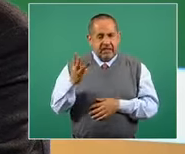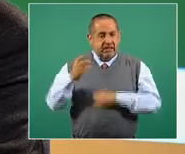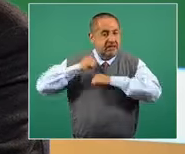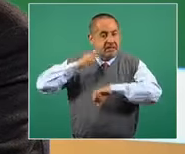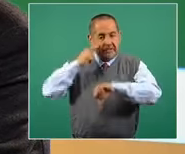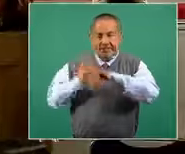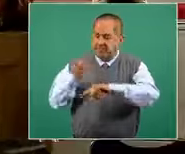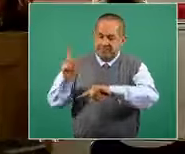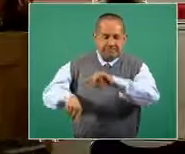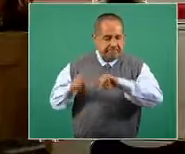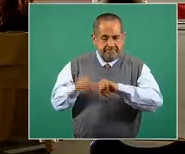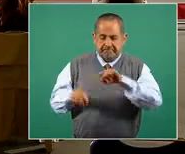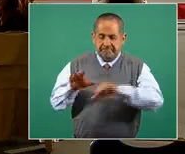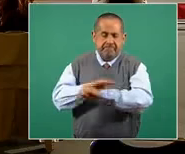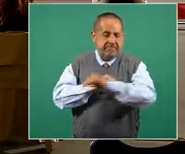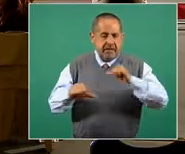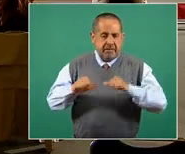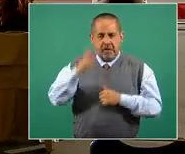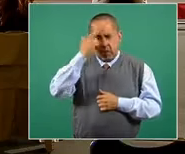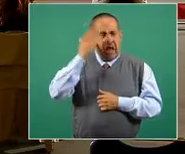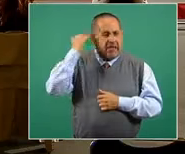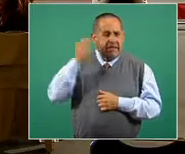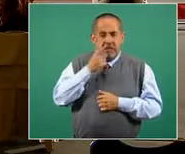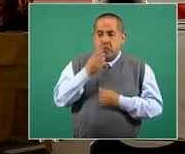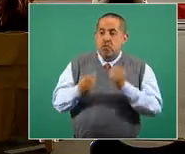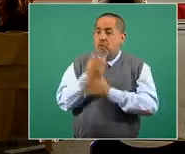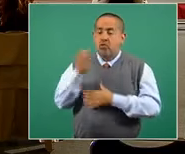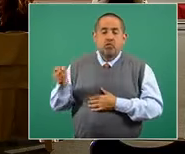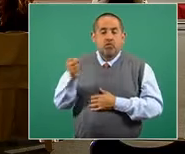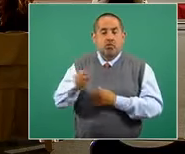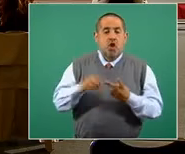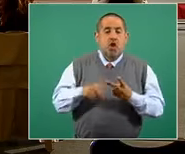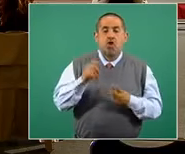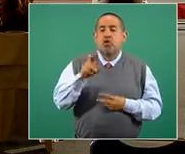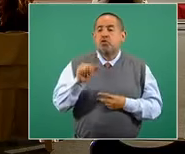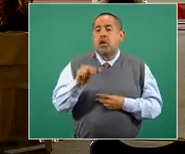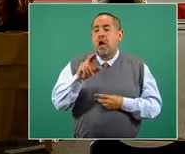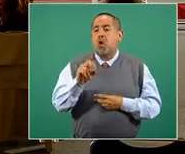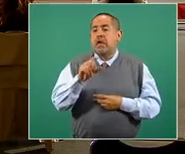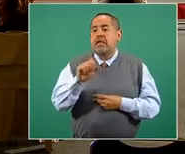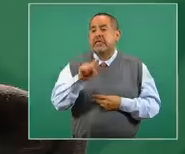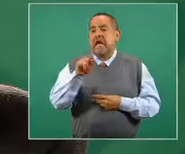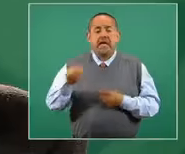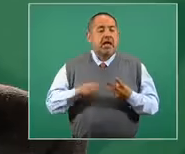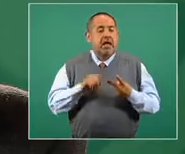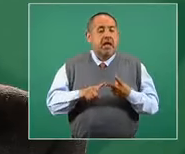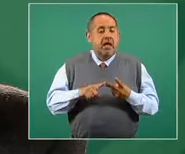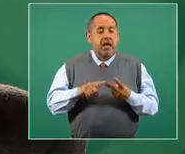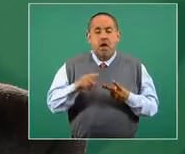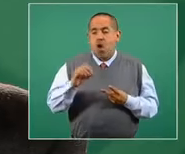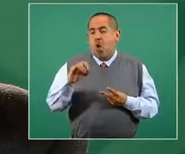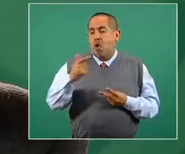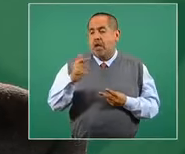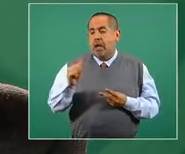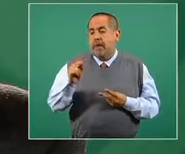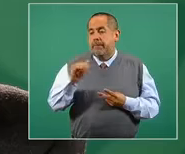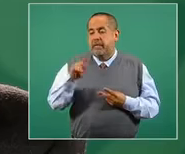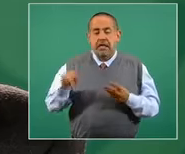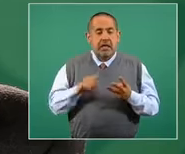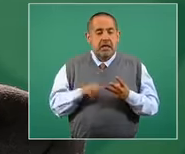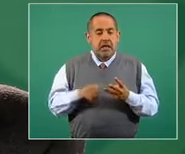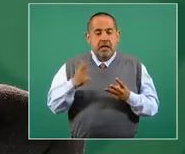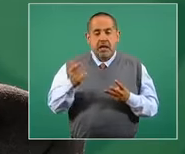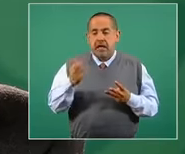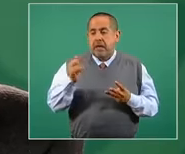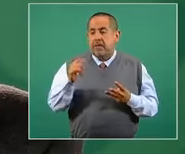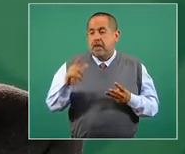de las comisiones. Mencionamos el otro día quienes ya están: la doctora América Orellana, la maestra Olga Piña y el doctor